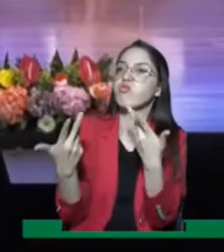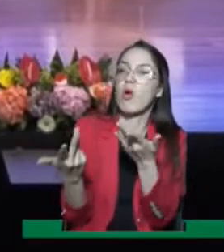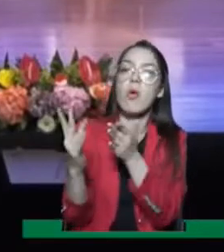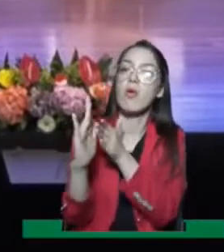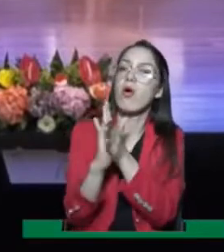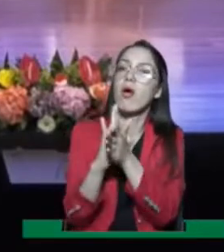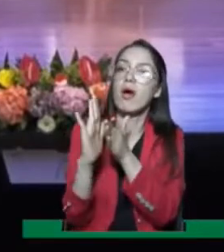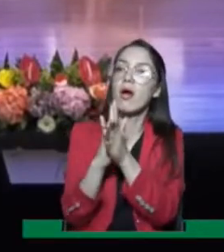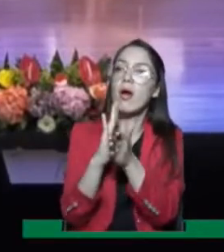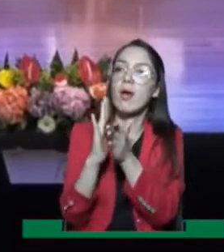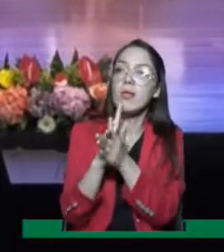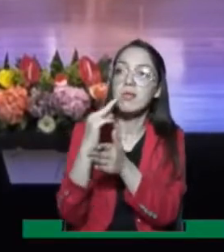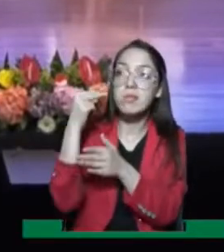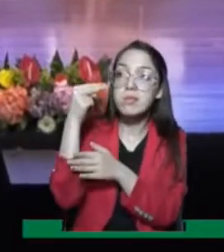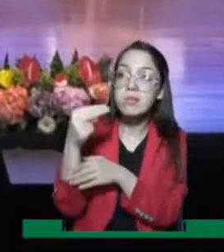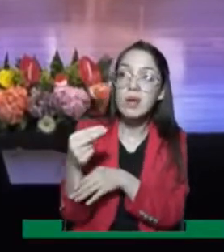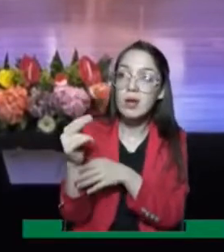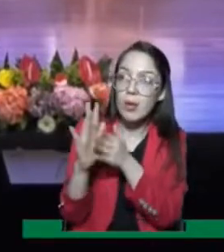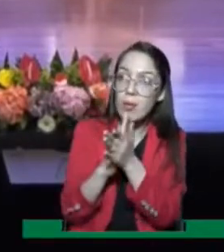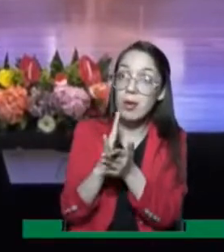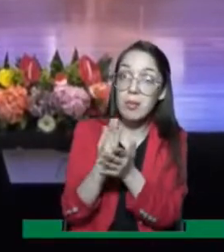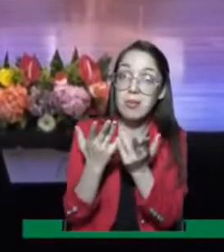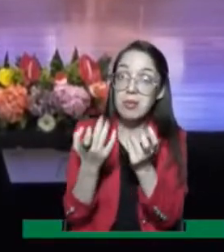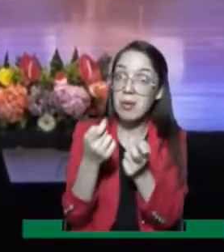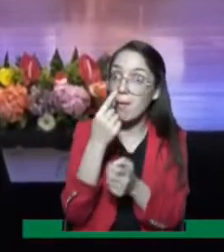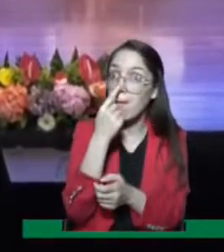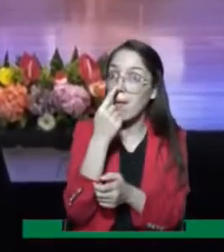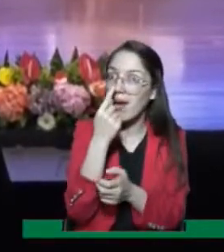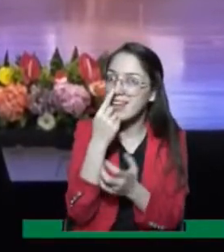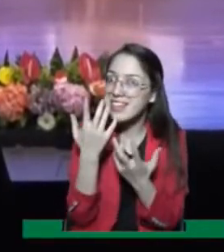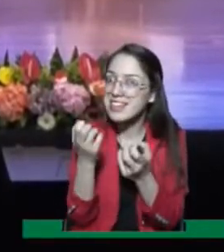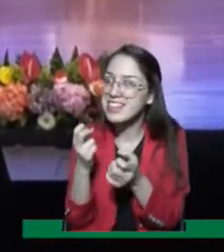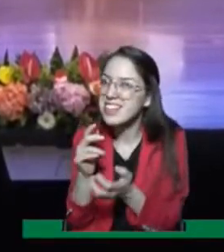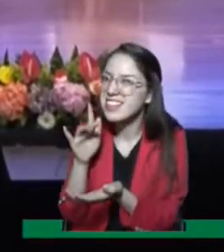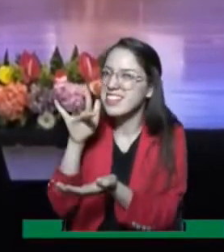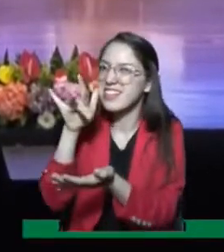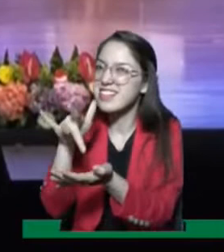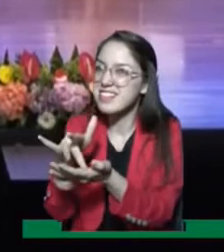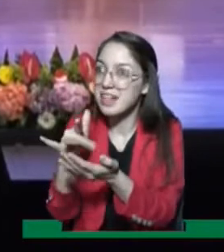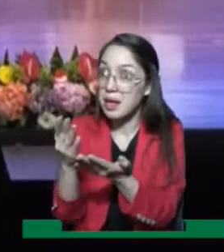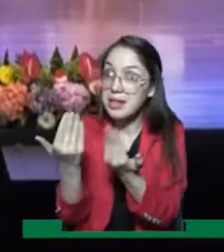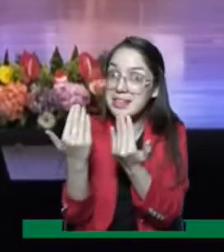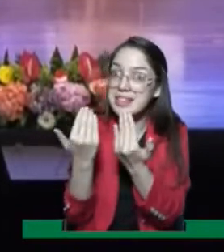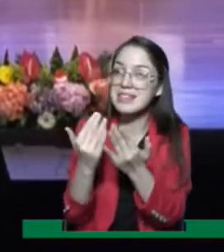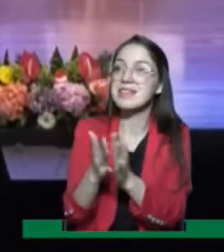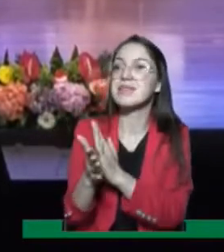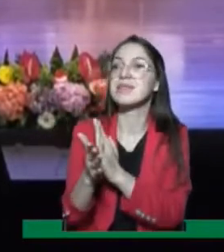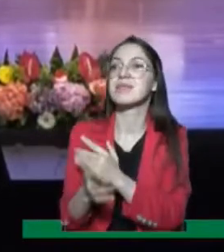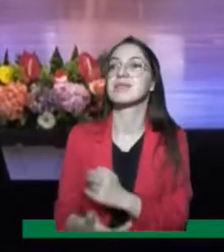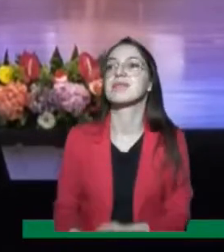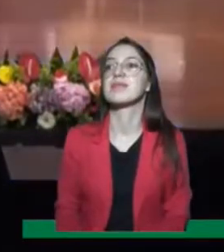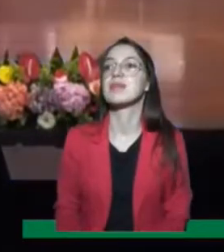ejemplifica sí creo que nos vas a antojar también de ir a visitarlos entonces por favor vamos